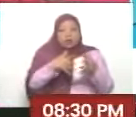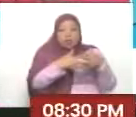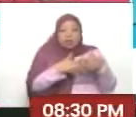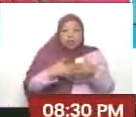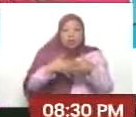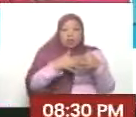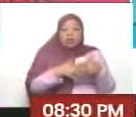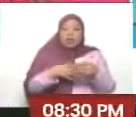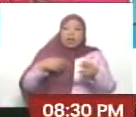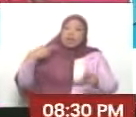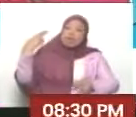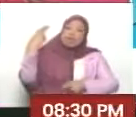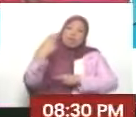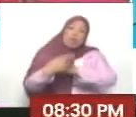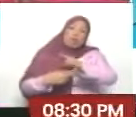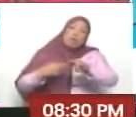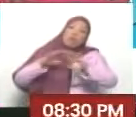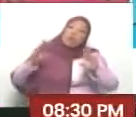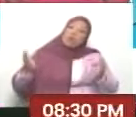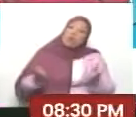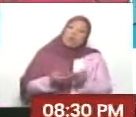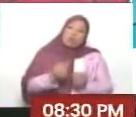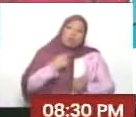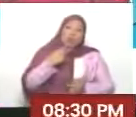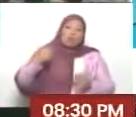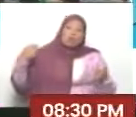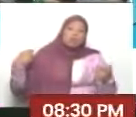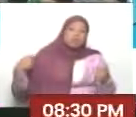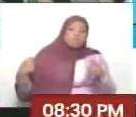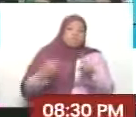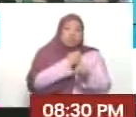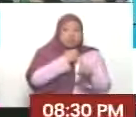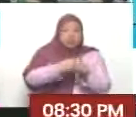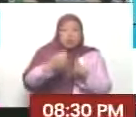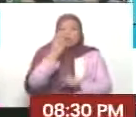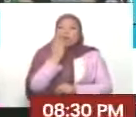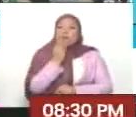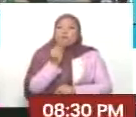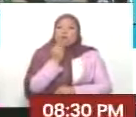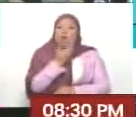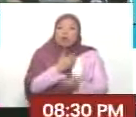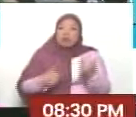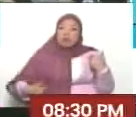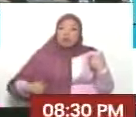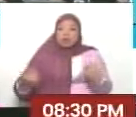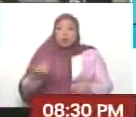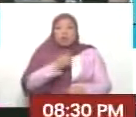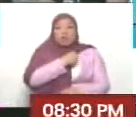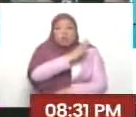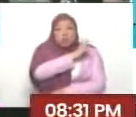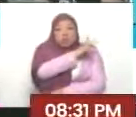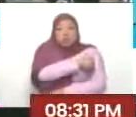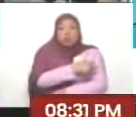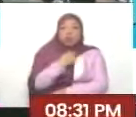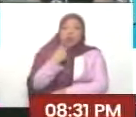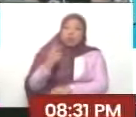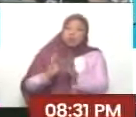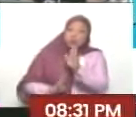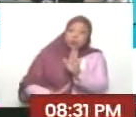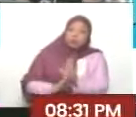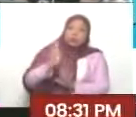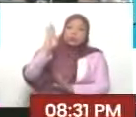la humanidad entera levantando su voz contra el genocidio de Netanyahu, contra el pueblo palestino. Y esa voz lo que hace es